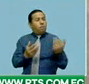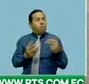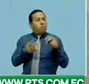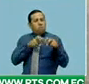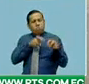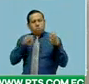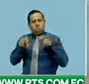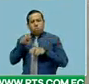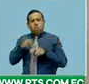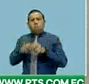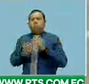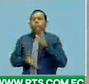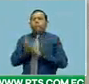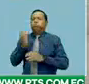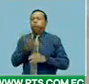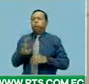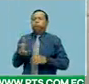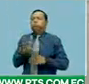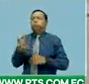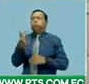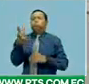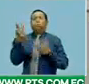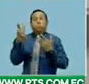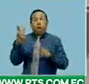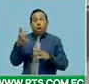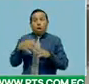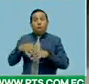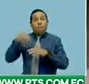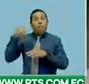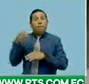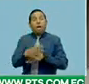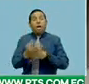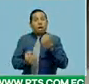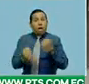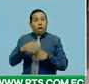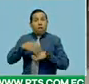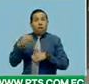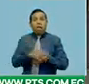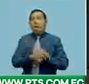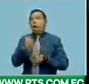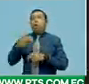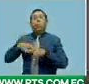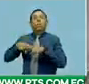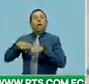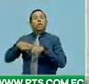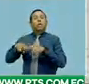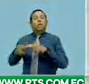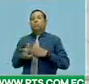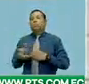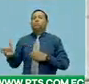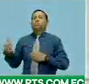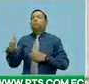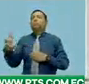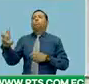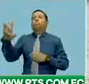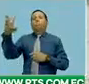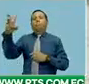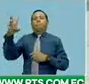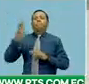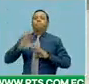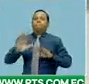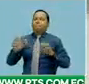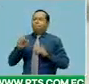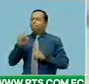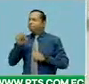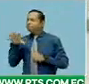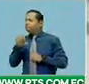todo, incluido el vehículo, y subieron a un taxi amarillo que ya los estaba esperando. Hasta allí se conoce la